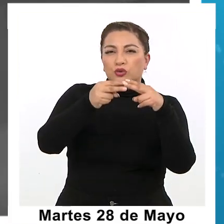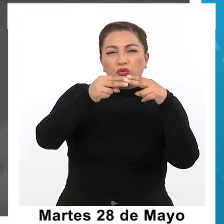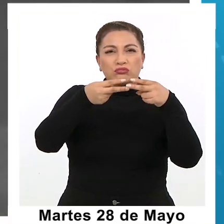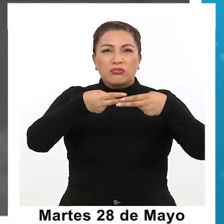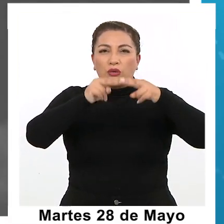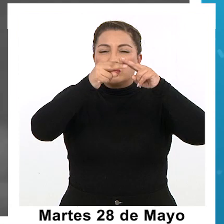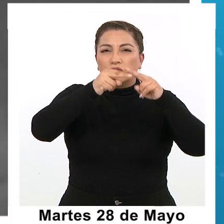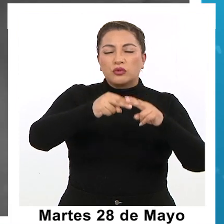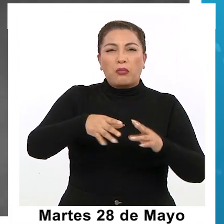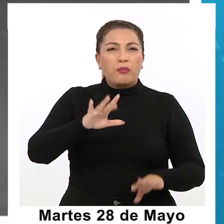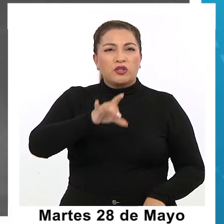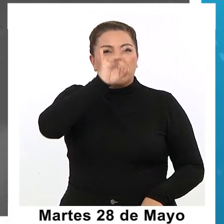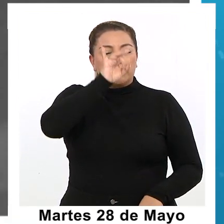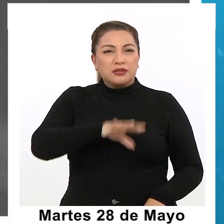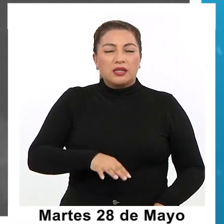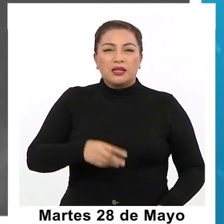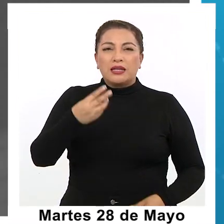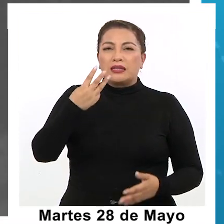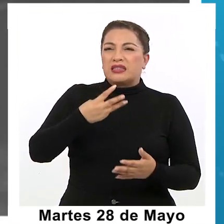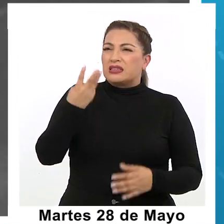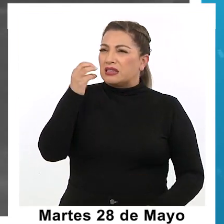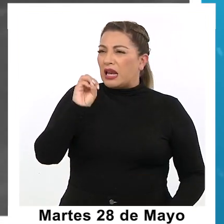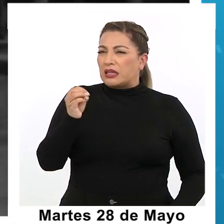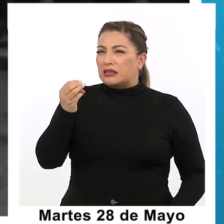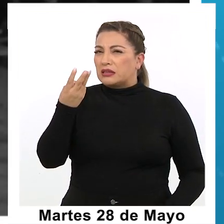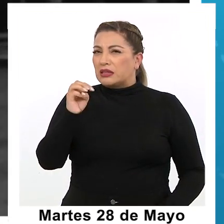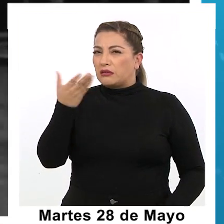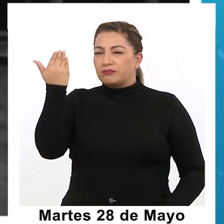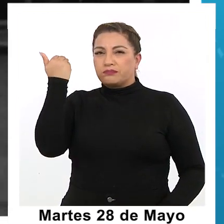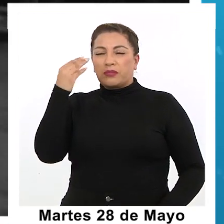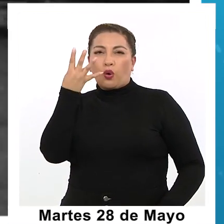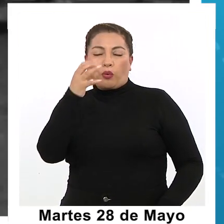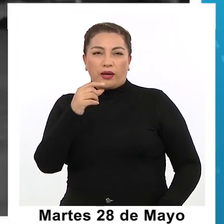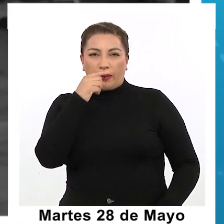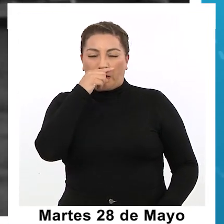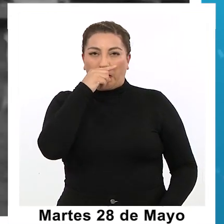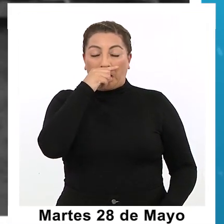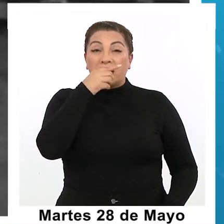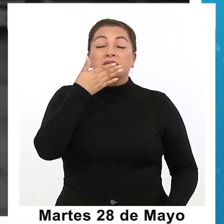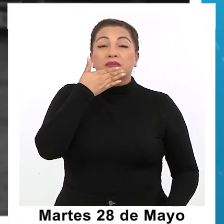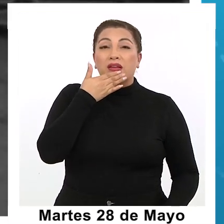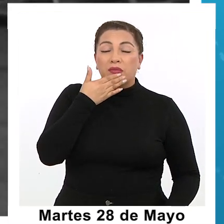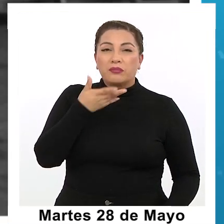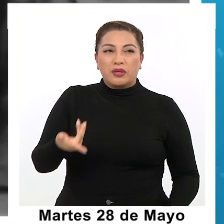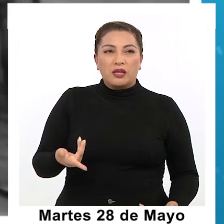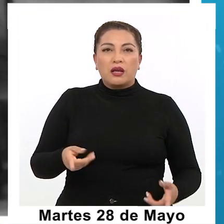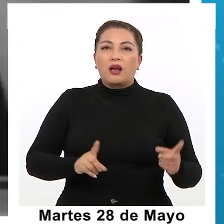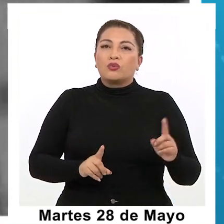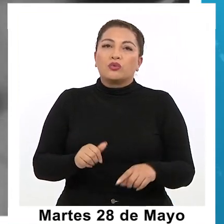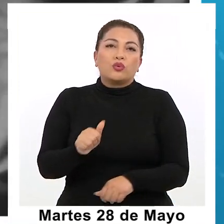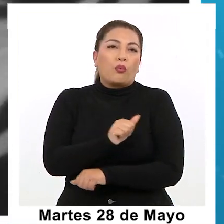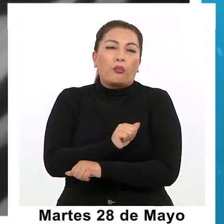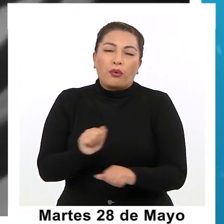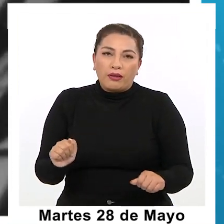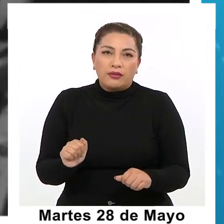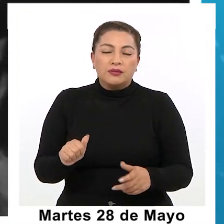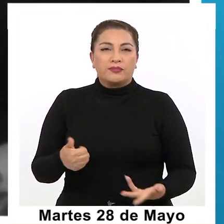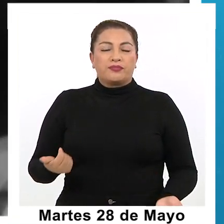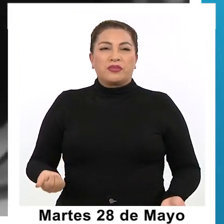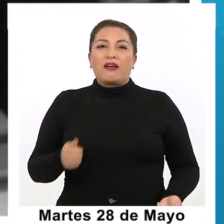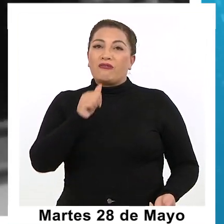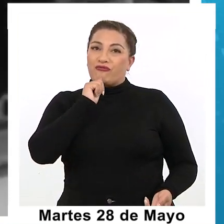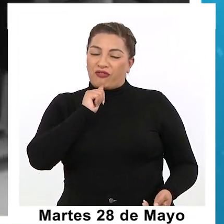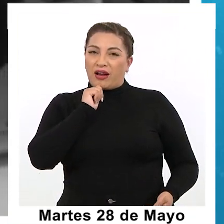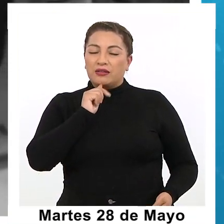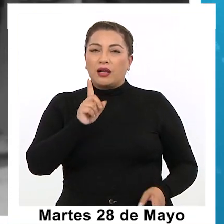Chile desde el año 30, 40 tiene normas constructivas que se habían respetado, pero claramente fueron insuficientes. Y a partir de